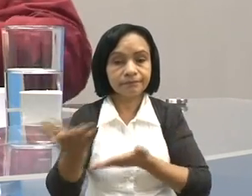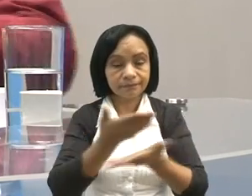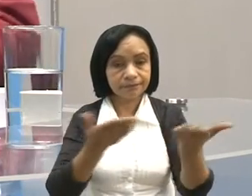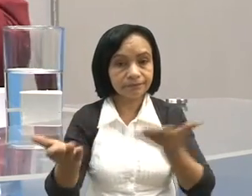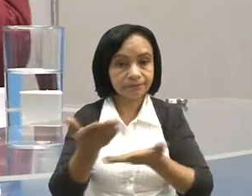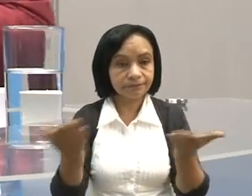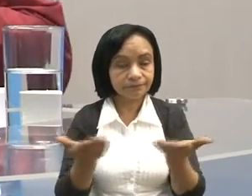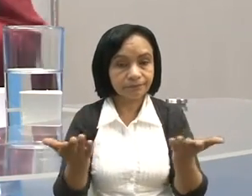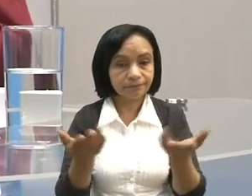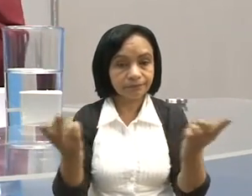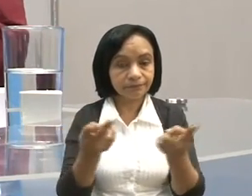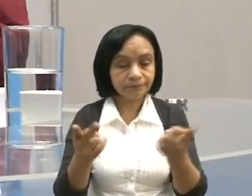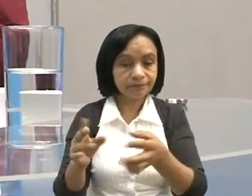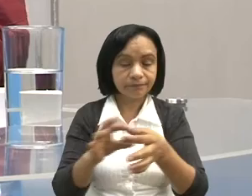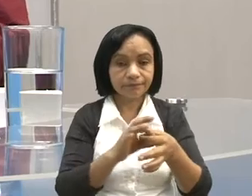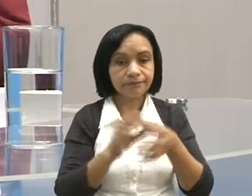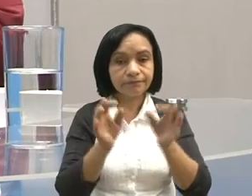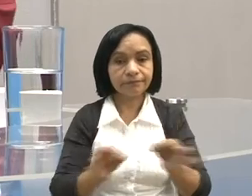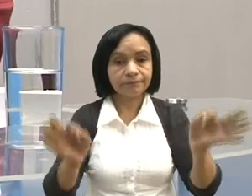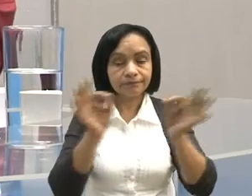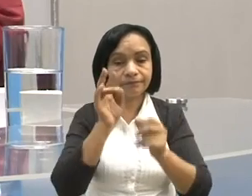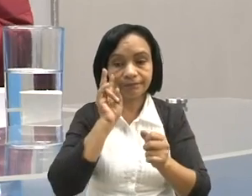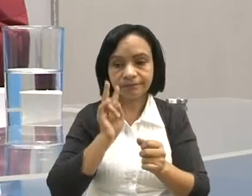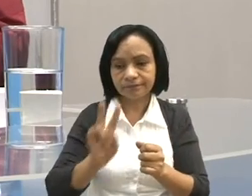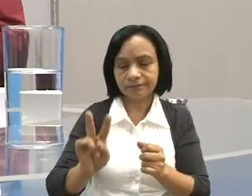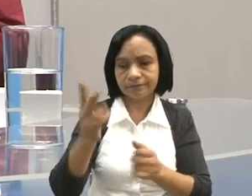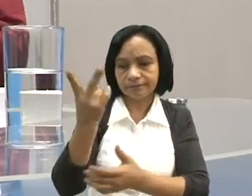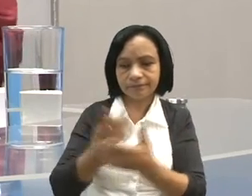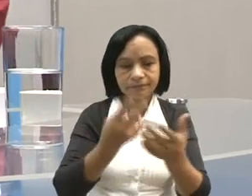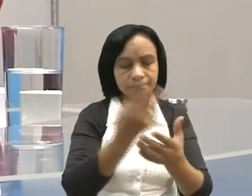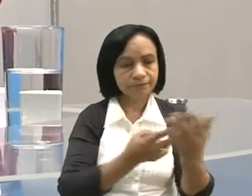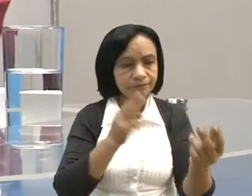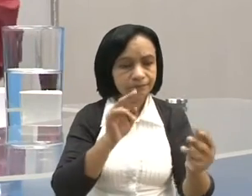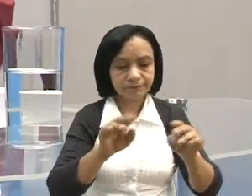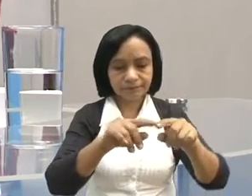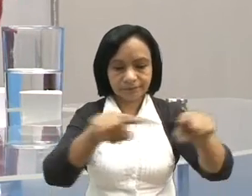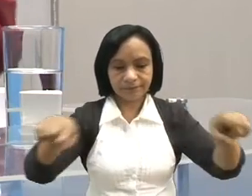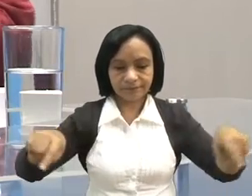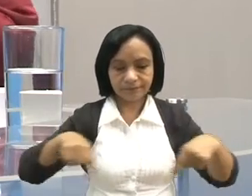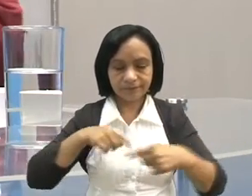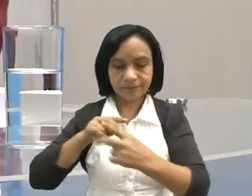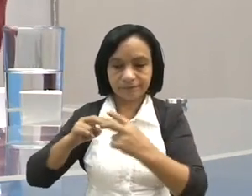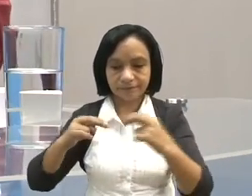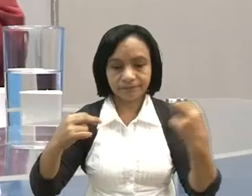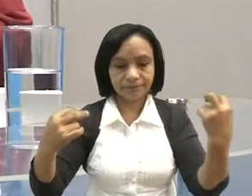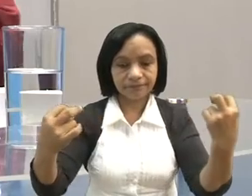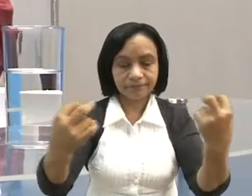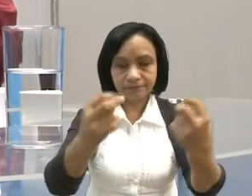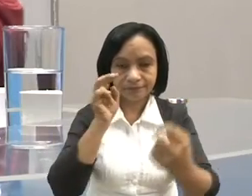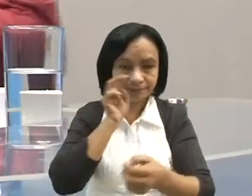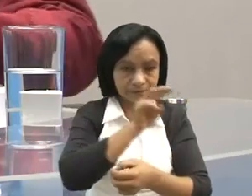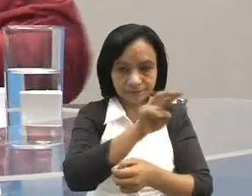compartiendo, conviviendo, y lo principal, mirándose de frente, porque como la mesita es redonda, todos los niños se están viendo al mismo tiempo y se